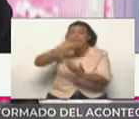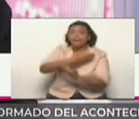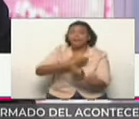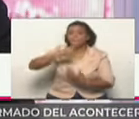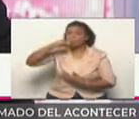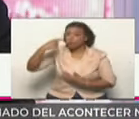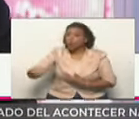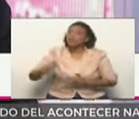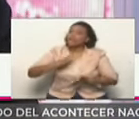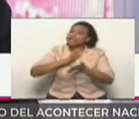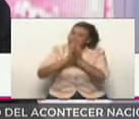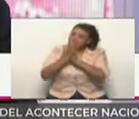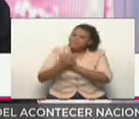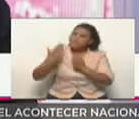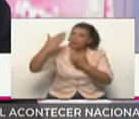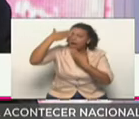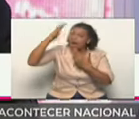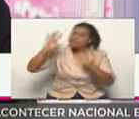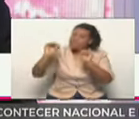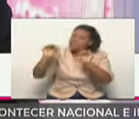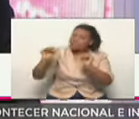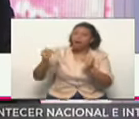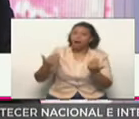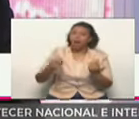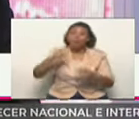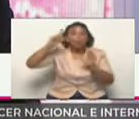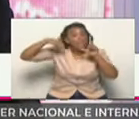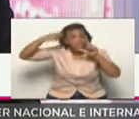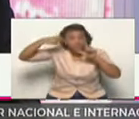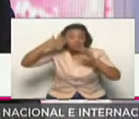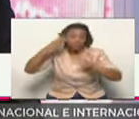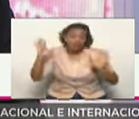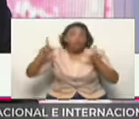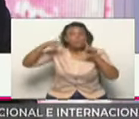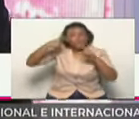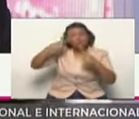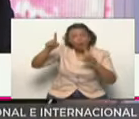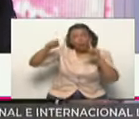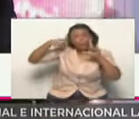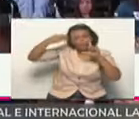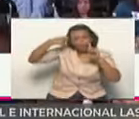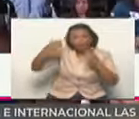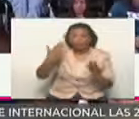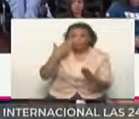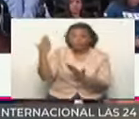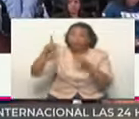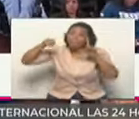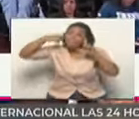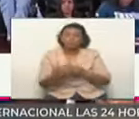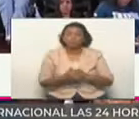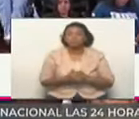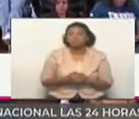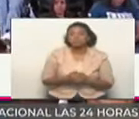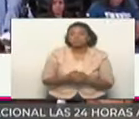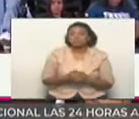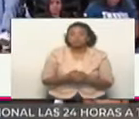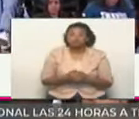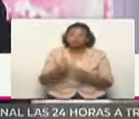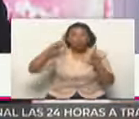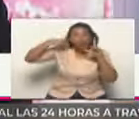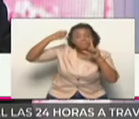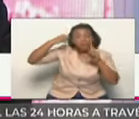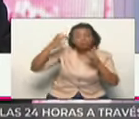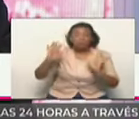quiere despedirse de usted. Es un video que yo saqué. ¿Ustedes lo vieron? Sí, cómo no. Bueno, por ahí salió el videito.